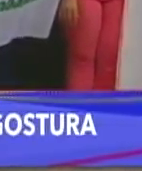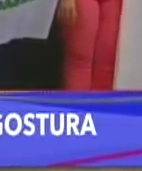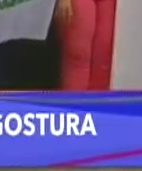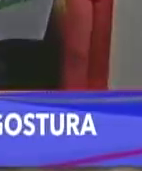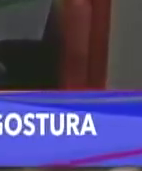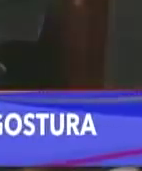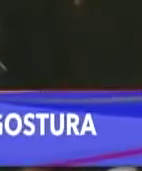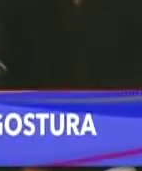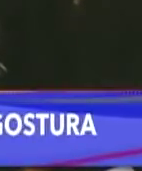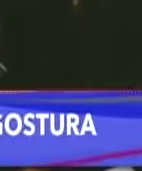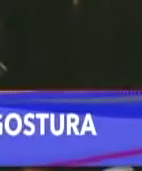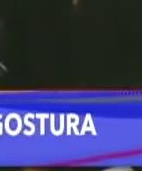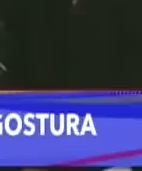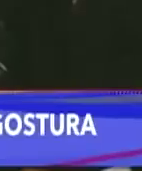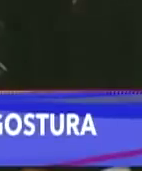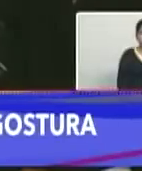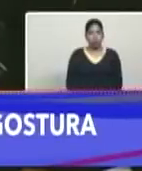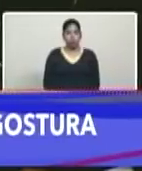somos hijos